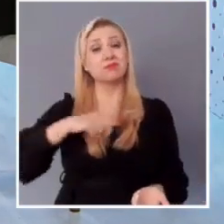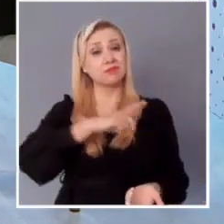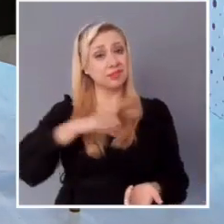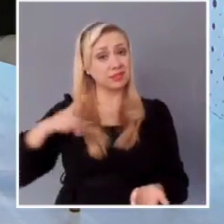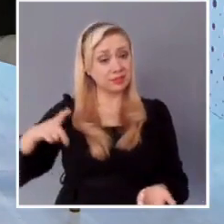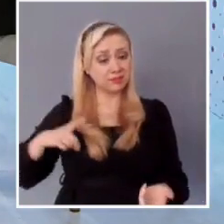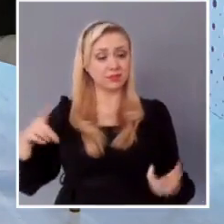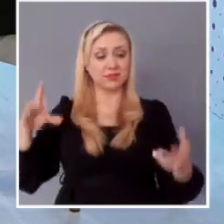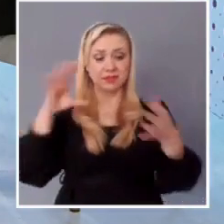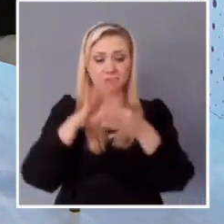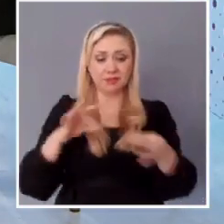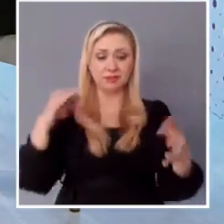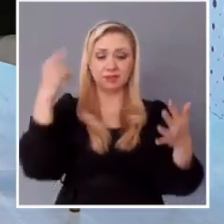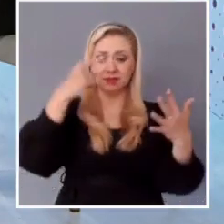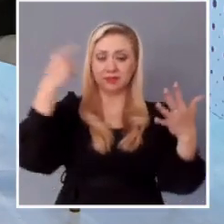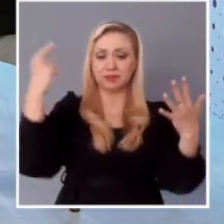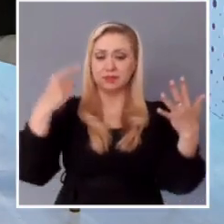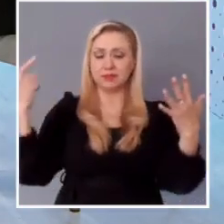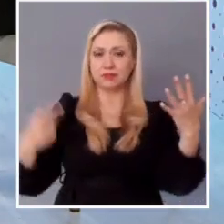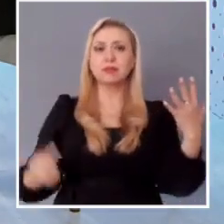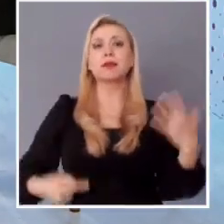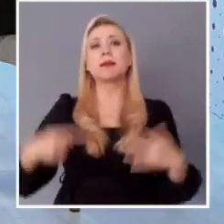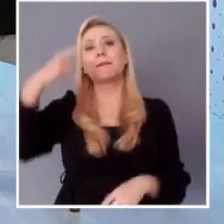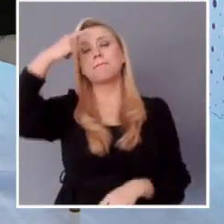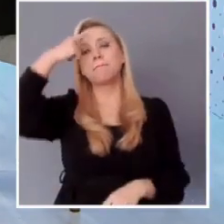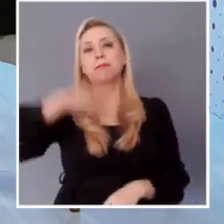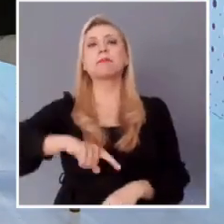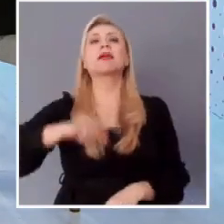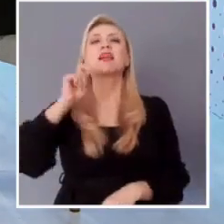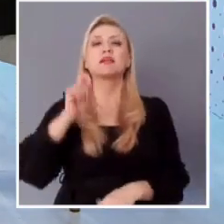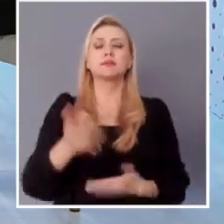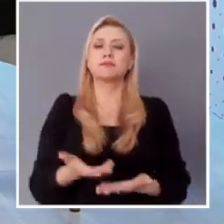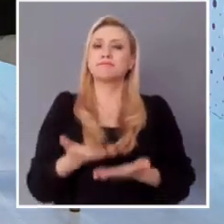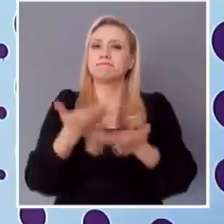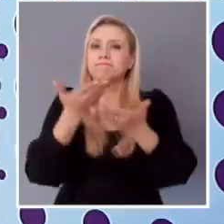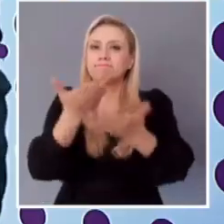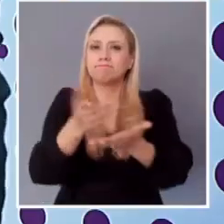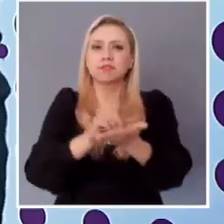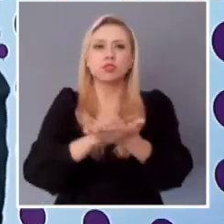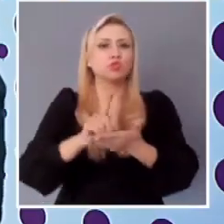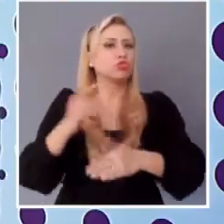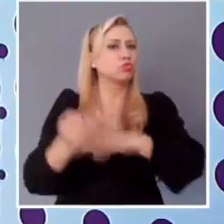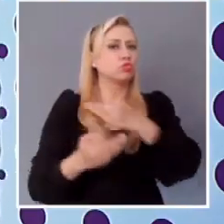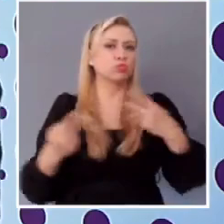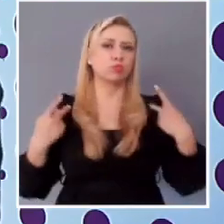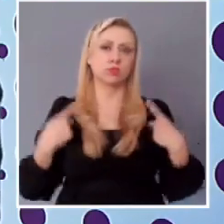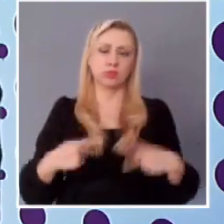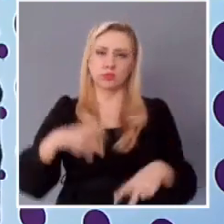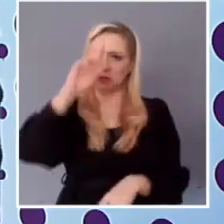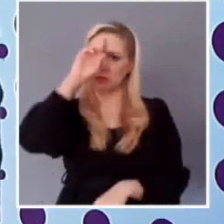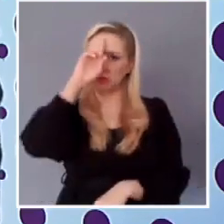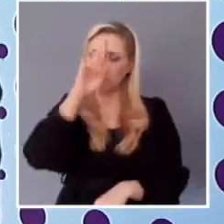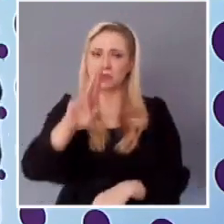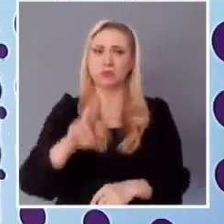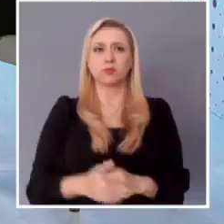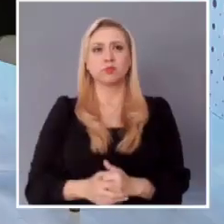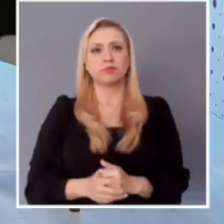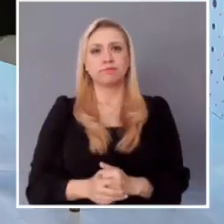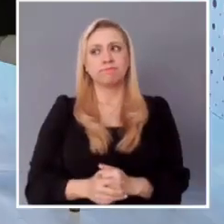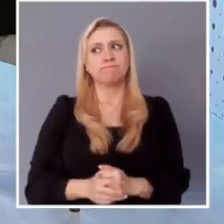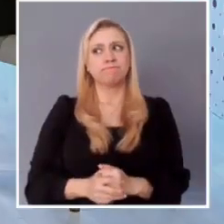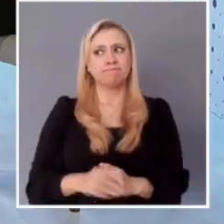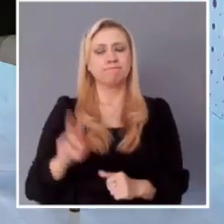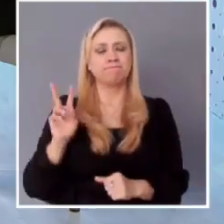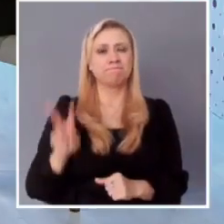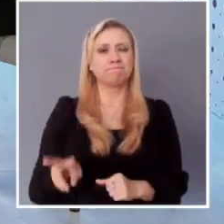van complementando unas con otras para siempre garantizar los derechos de todas las personas. Sin duda. Y que quiero